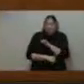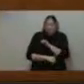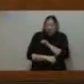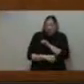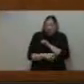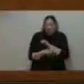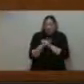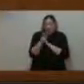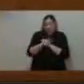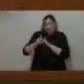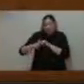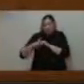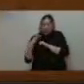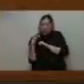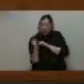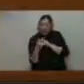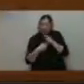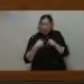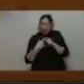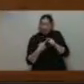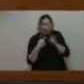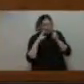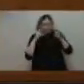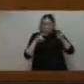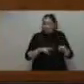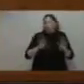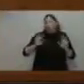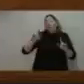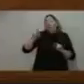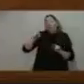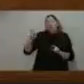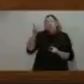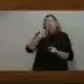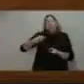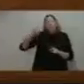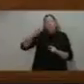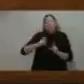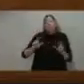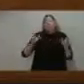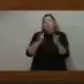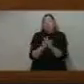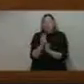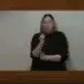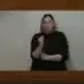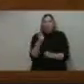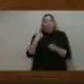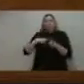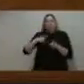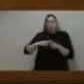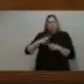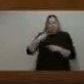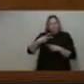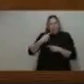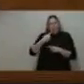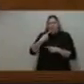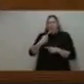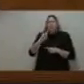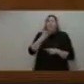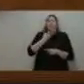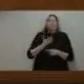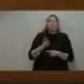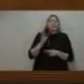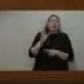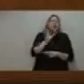Pero bueno, ustedes tienen su reunión semanal. Yo quiero decirle dos cosas y me gustaría que estuviese el señor Llamazares, que